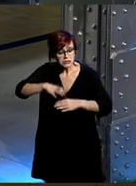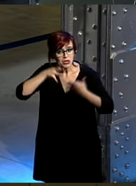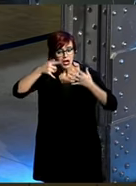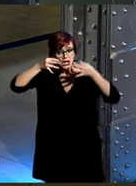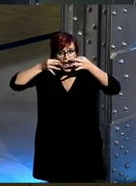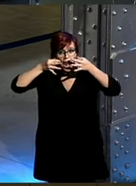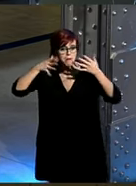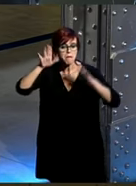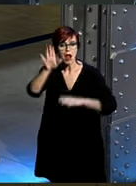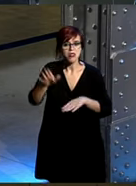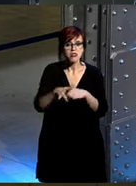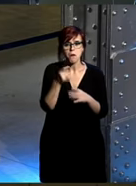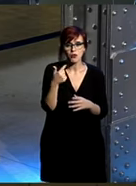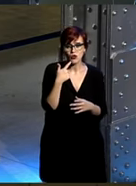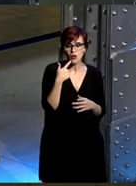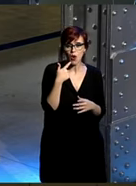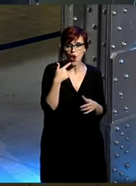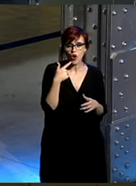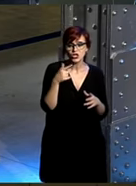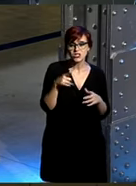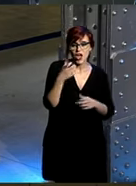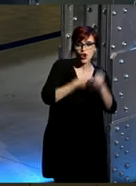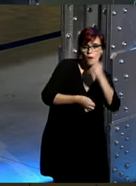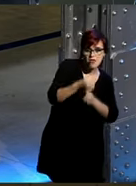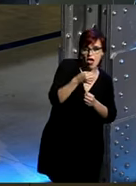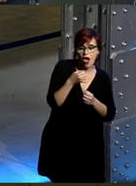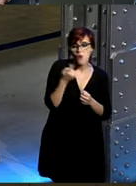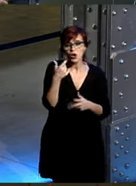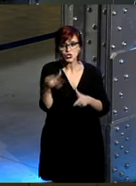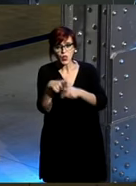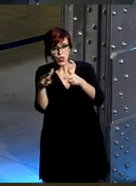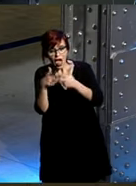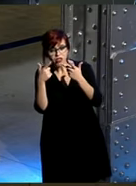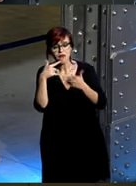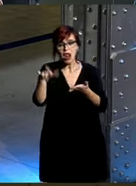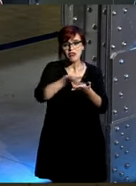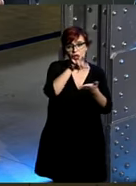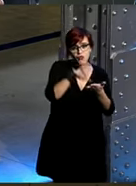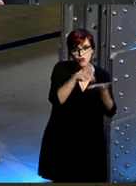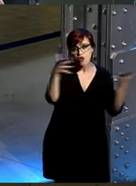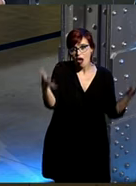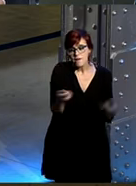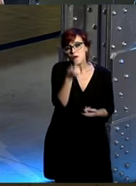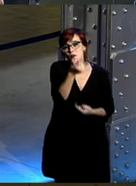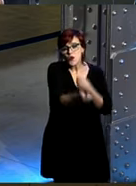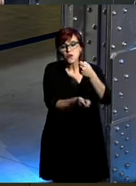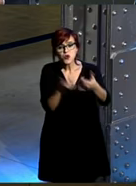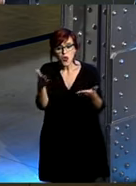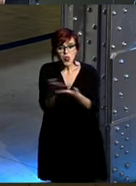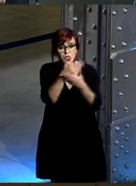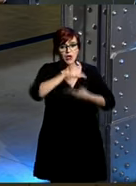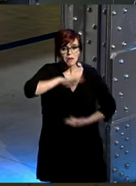que eran un poco de antropólogos, un poco de economistas, un poco de sociólogos, un poco de literatos, que tenían toda una